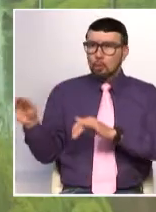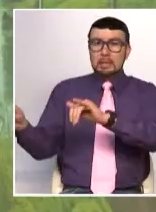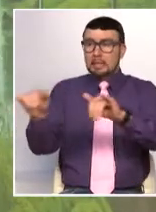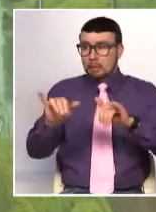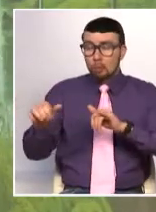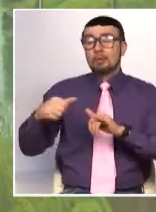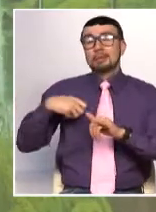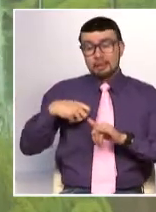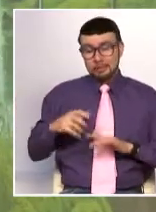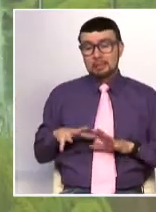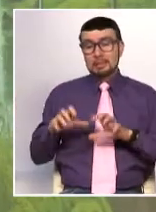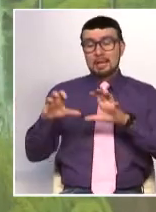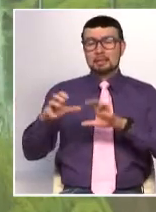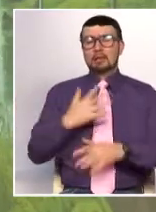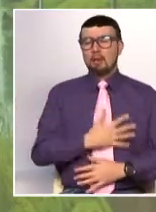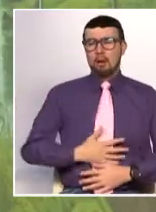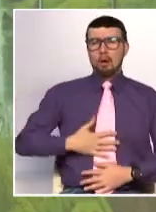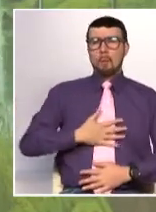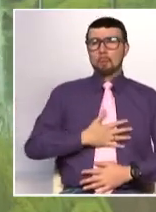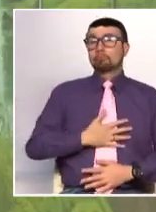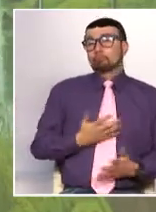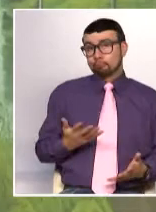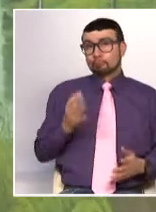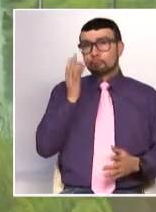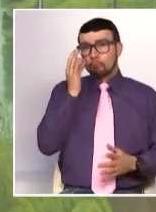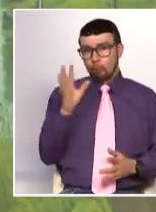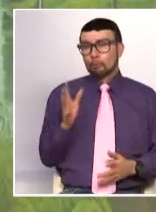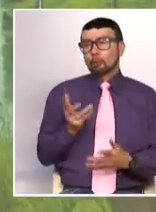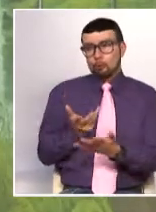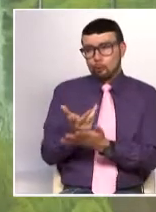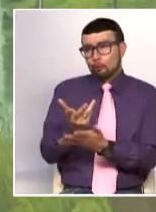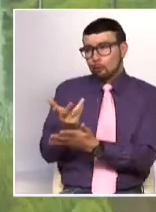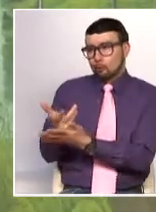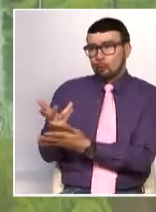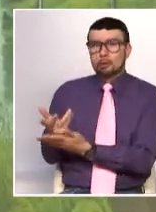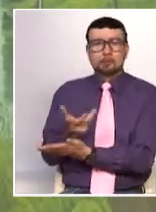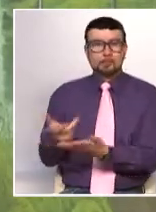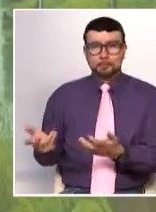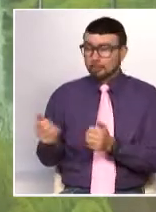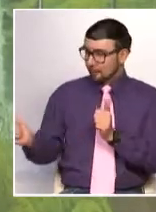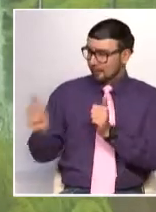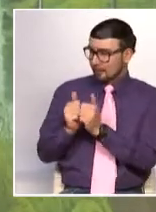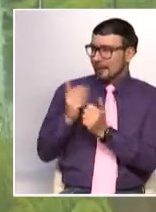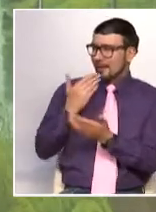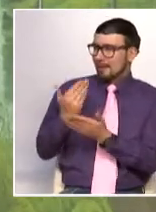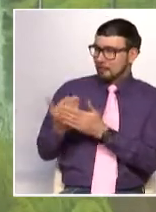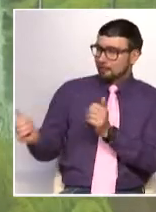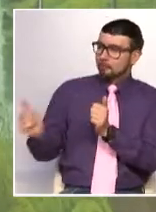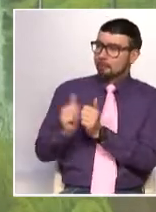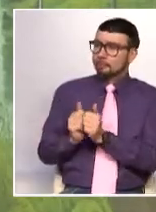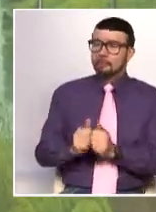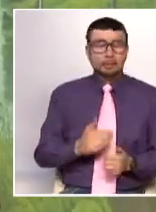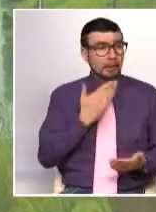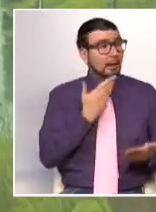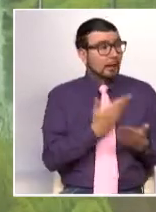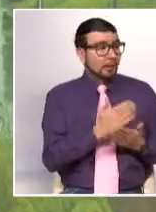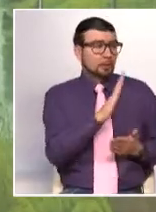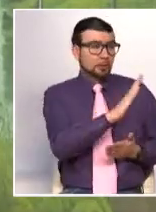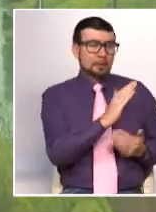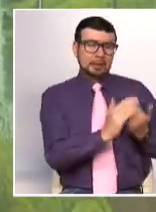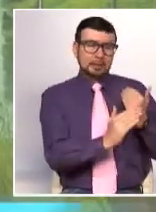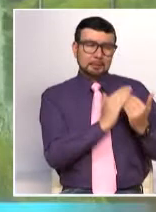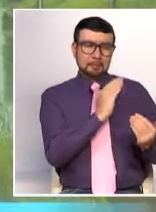y a eso lo que queremos llegar doctor adapta muchas gracias por estar con nosotros y bienvenida conexión vital muchas gracias por la invitación